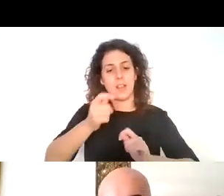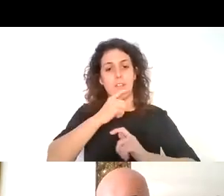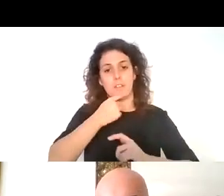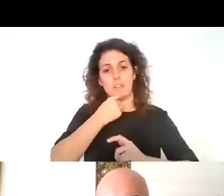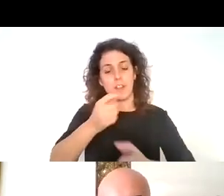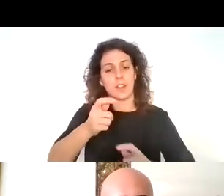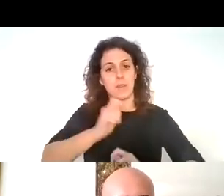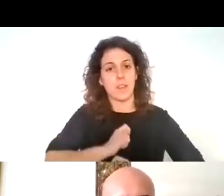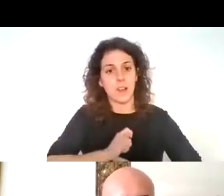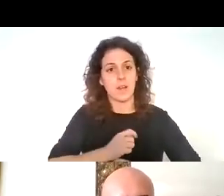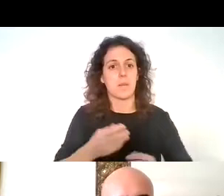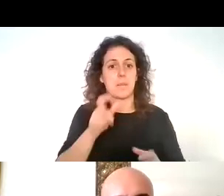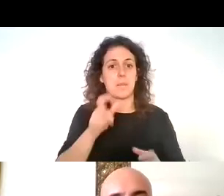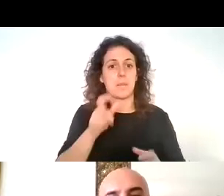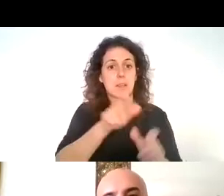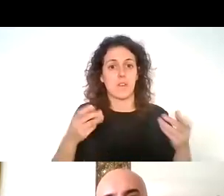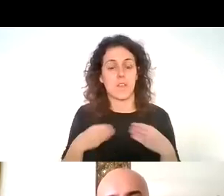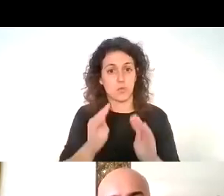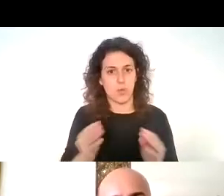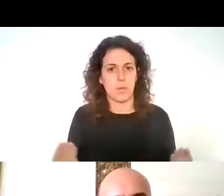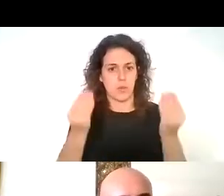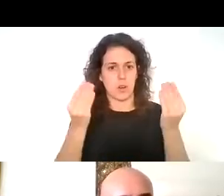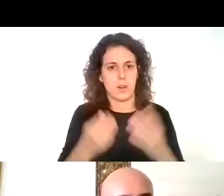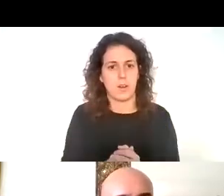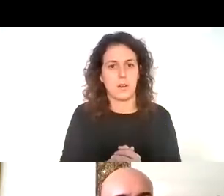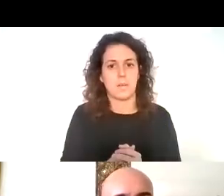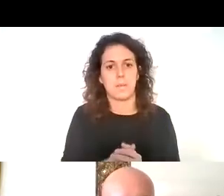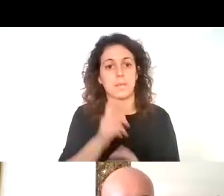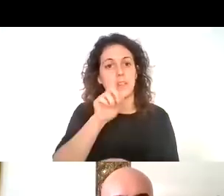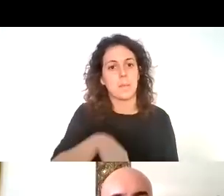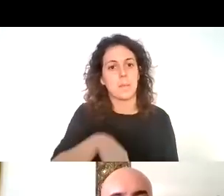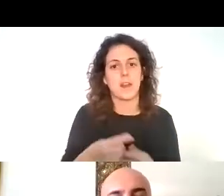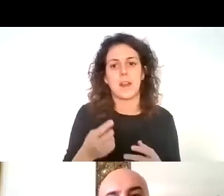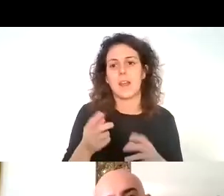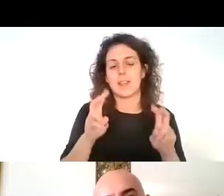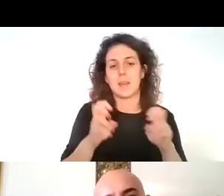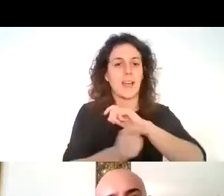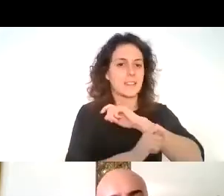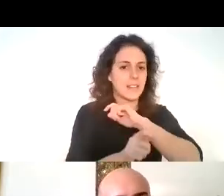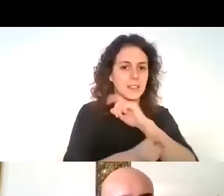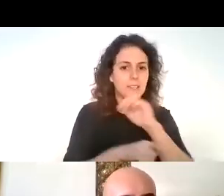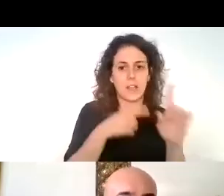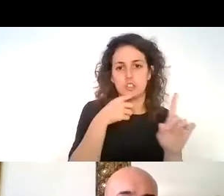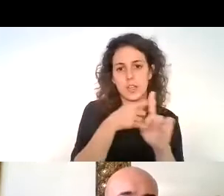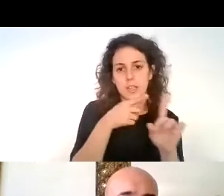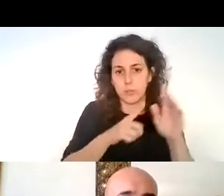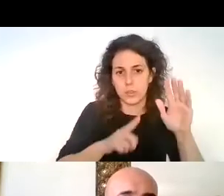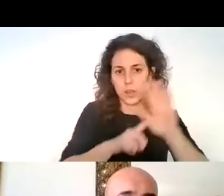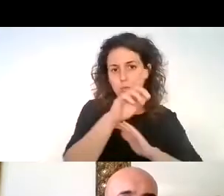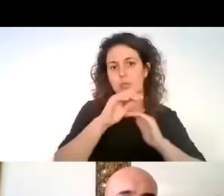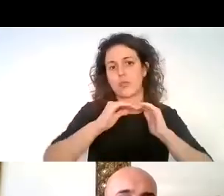de las personas. Un ayuntamiento alineado con todas las estrategias de los Objetivos de Desarrollo